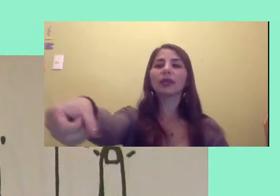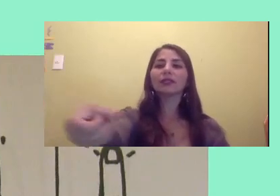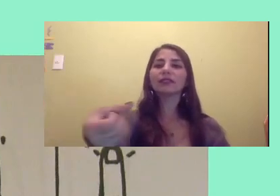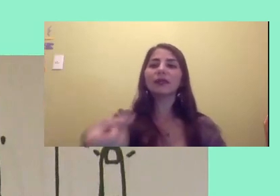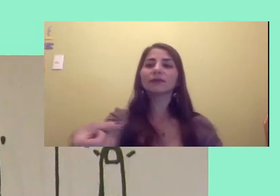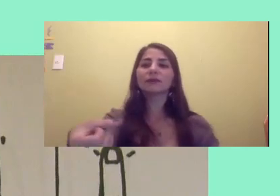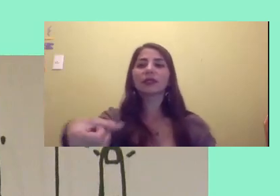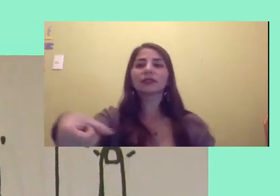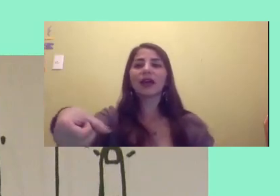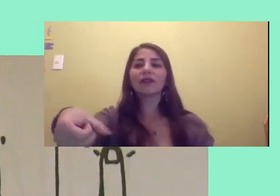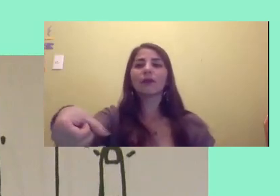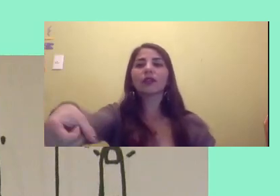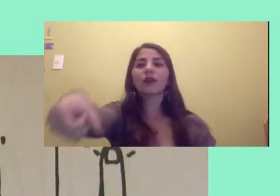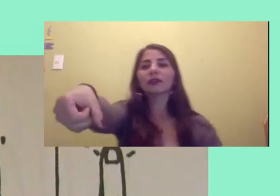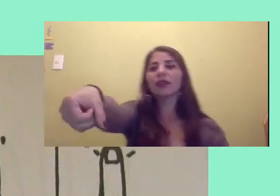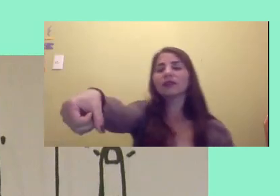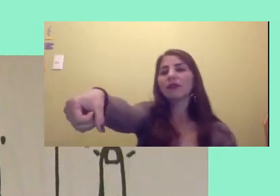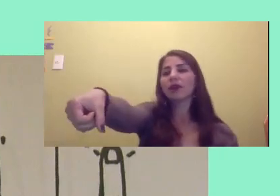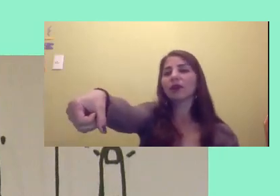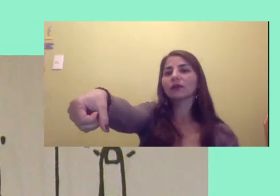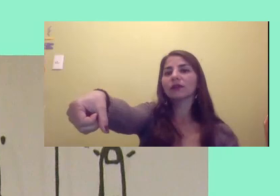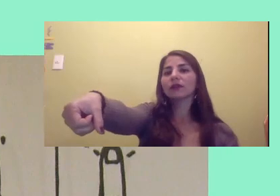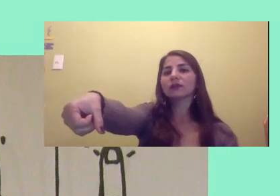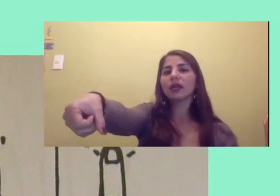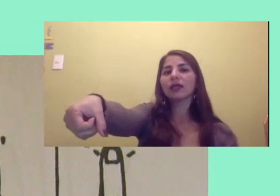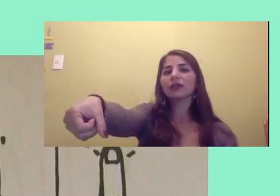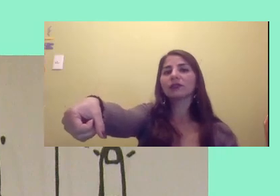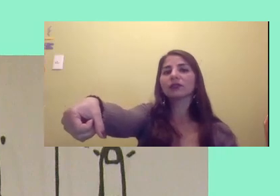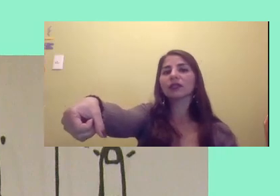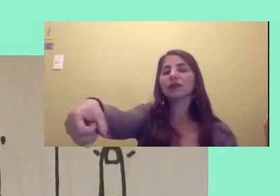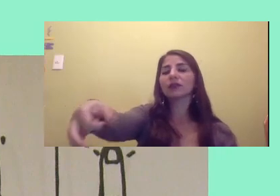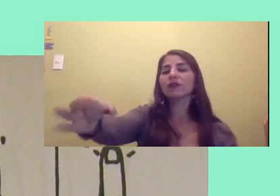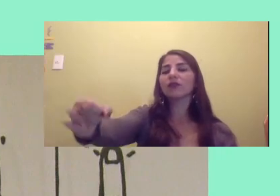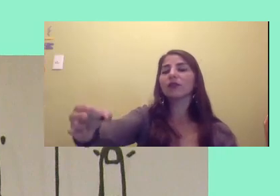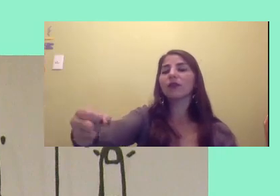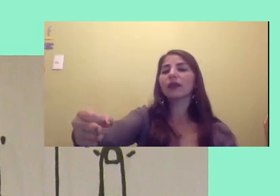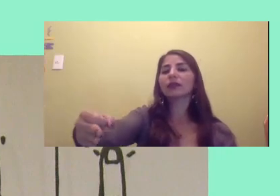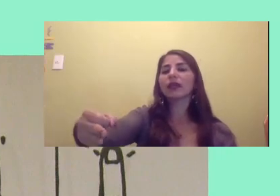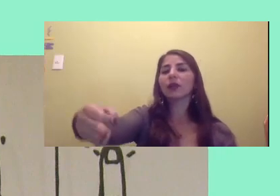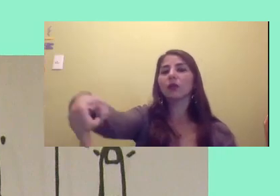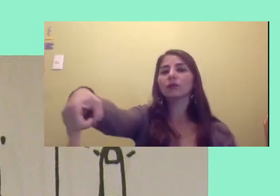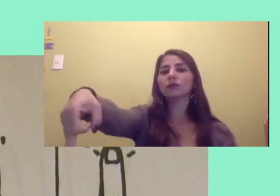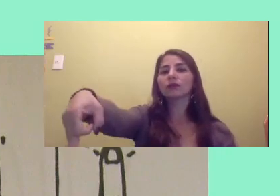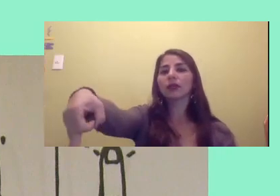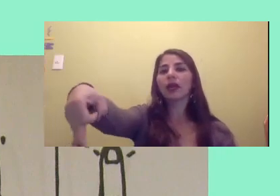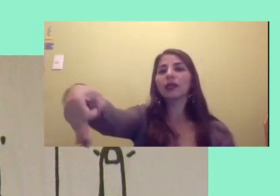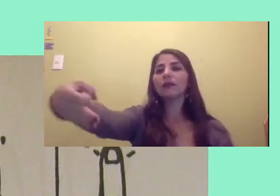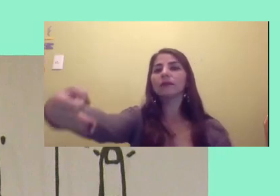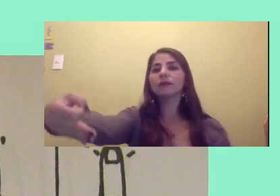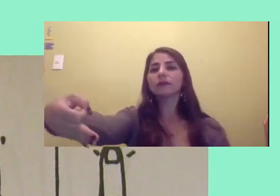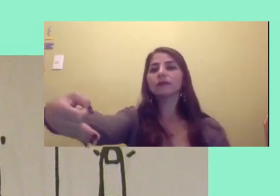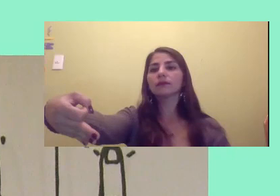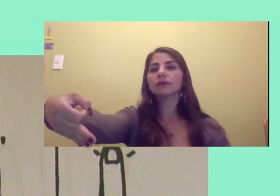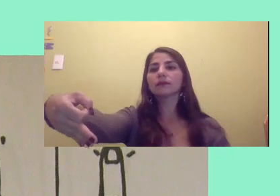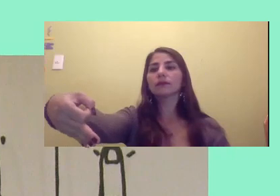Q que también es así, que se las había mostrado antes, ahí se ve mejor. ¿Ya? Entonces tenemos 3 formas para hacer la Q.